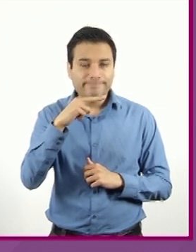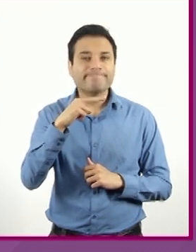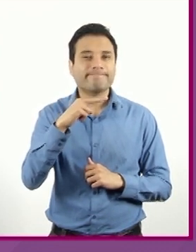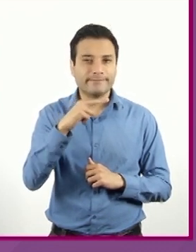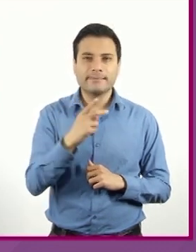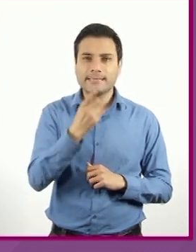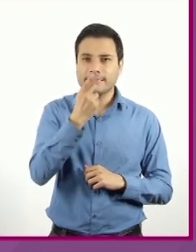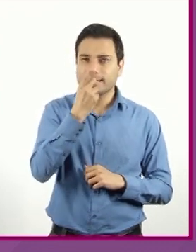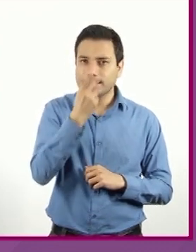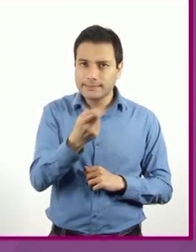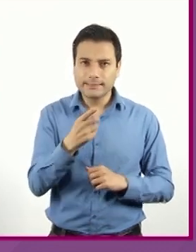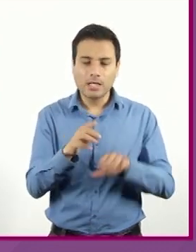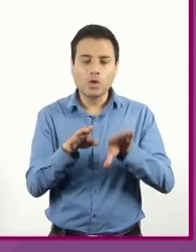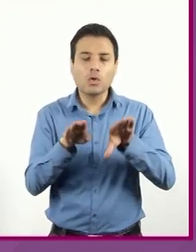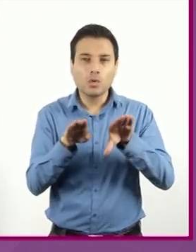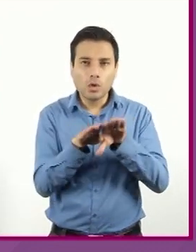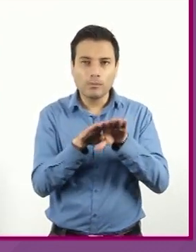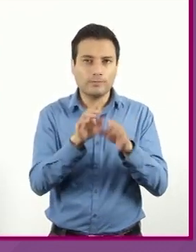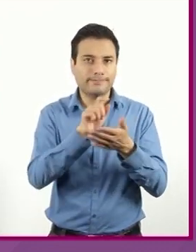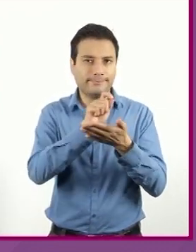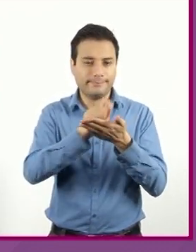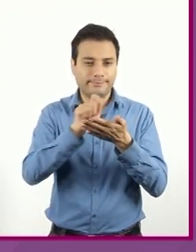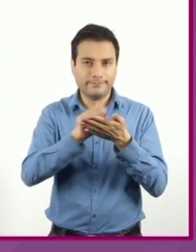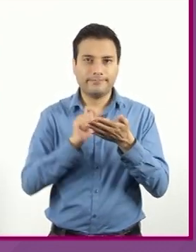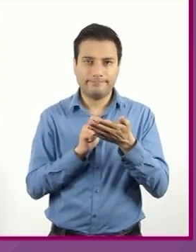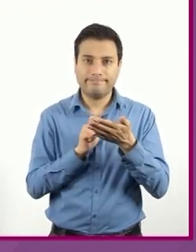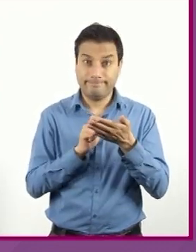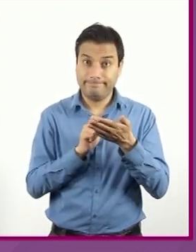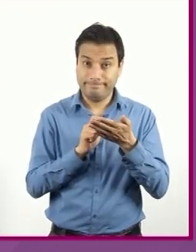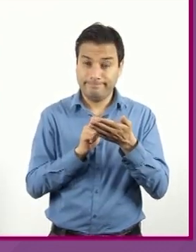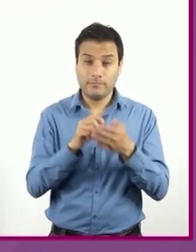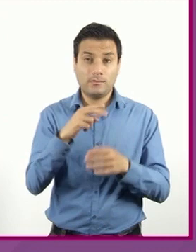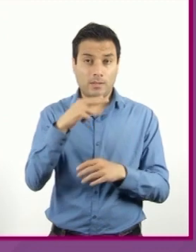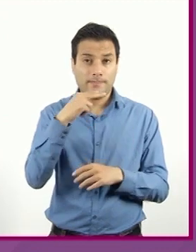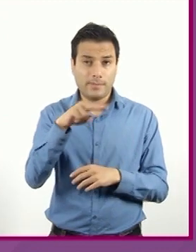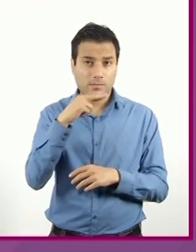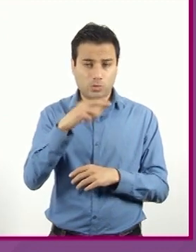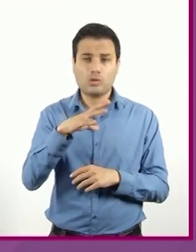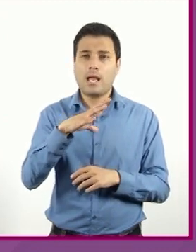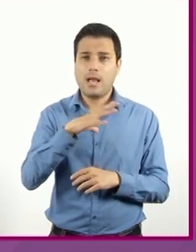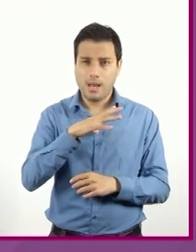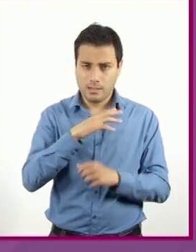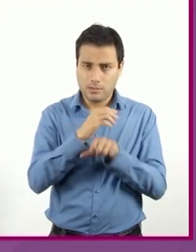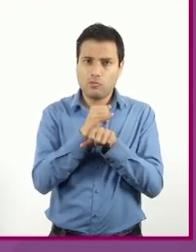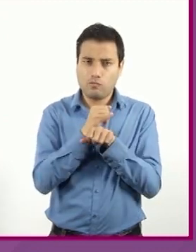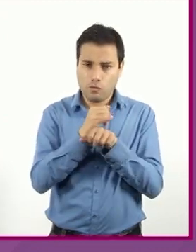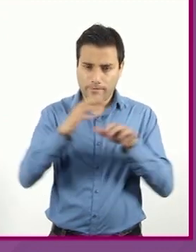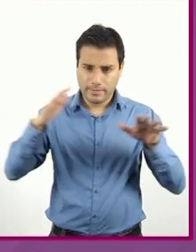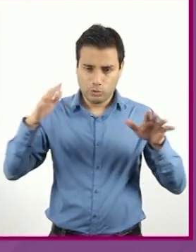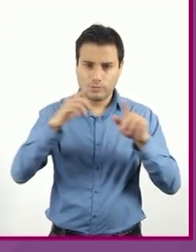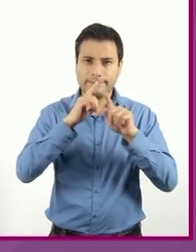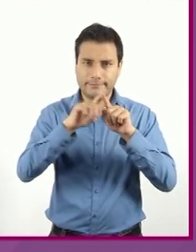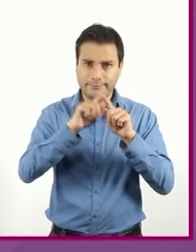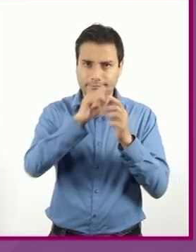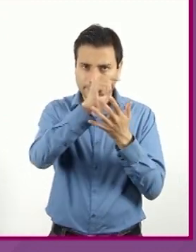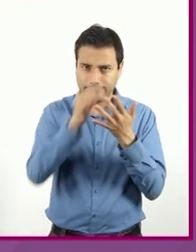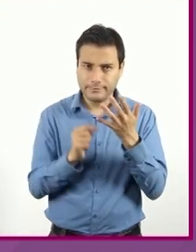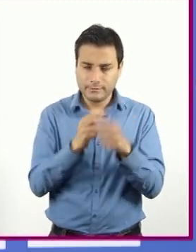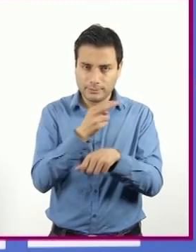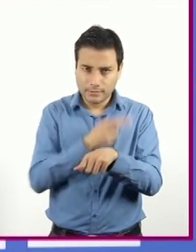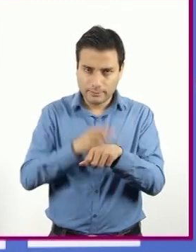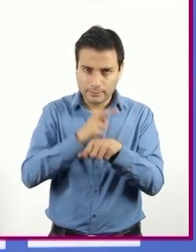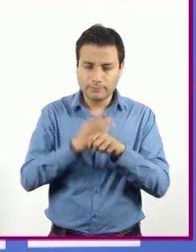deberá llenar el formato, dado que brindan información de las condiciones correspondientes al trámite que se